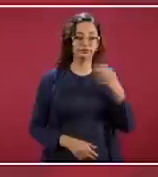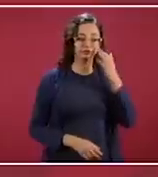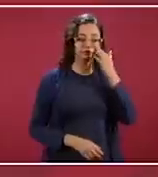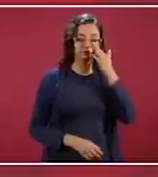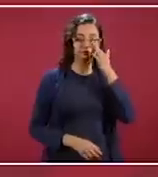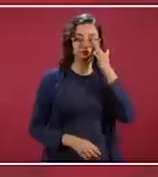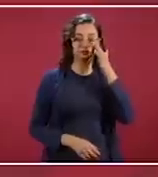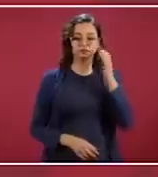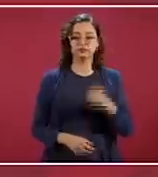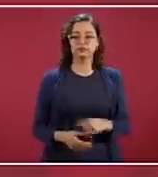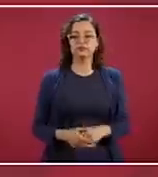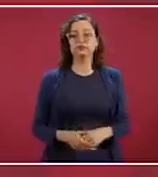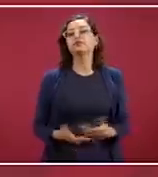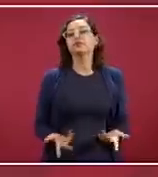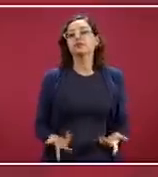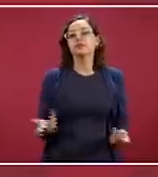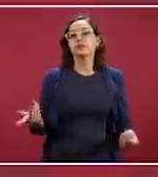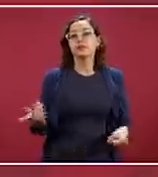Entonces, todo esto